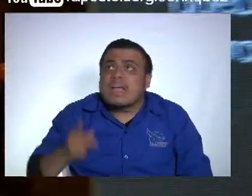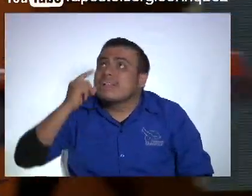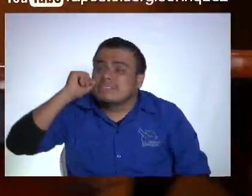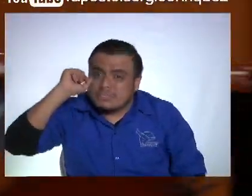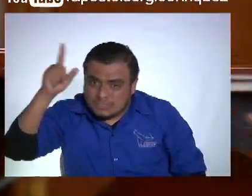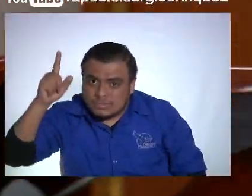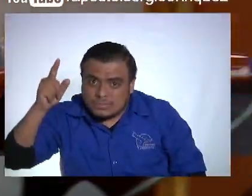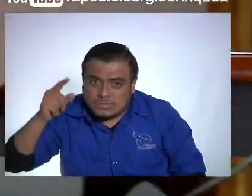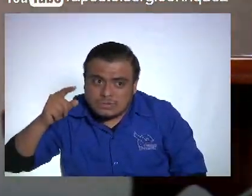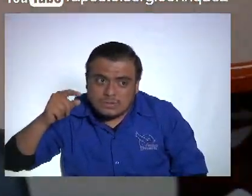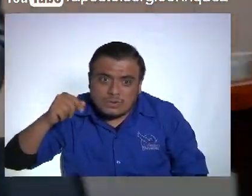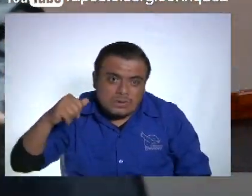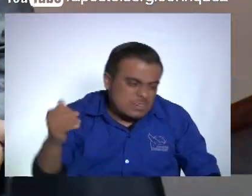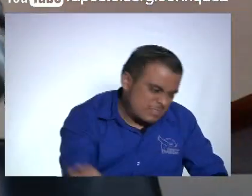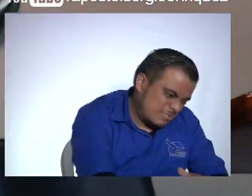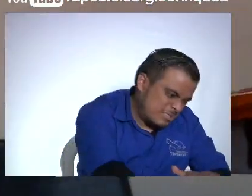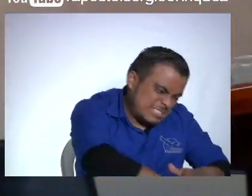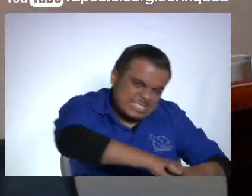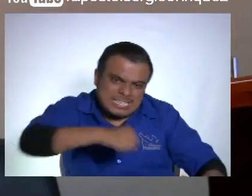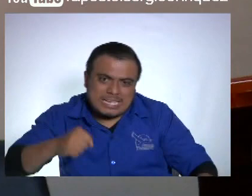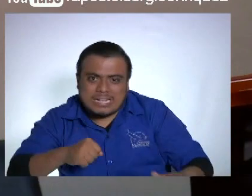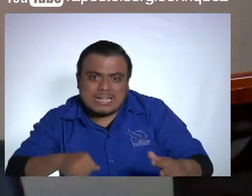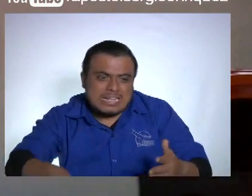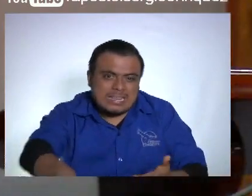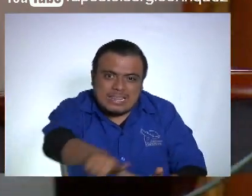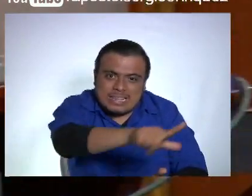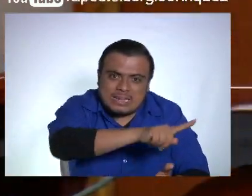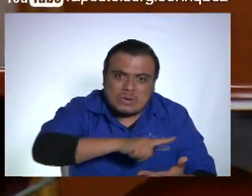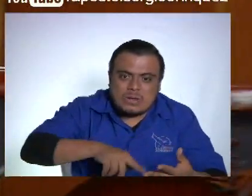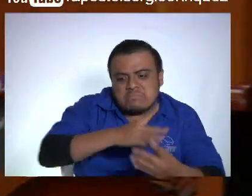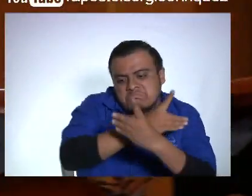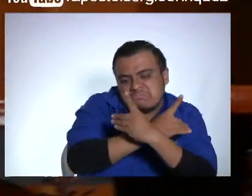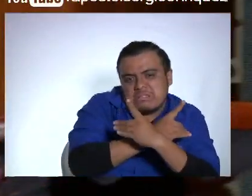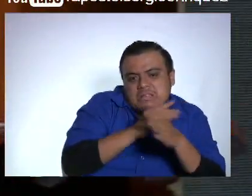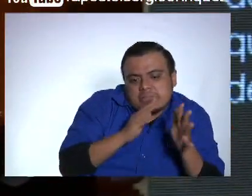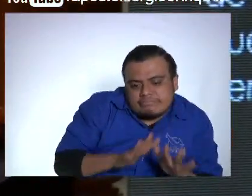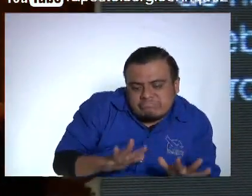fuera de nuestra zona de confort, y ahí está lo difícil.